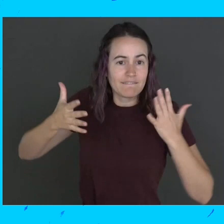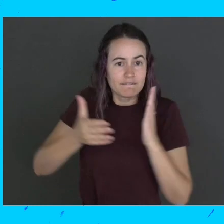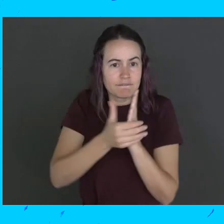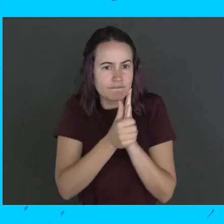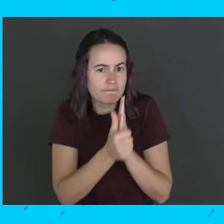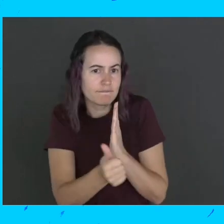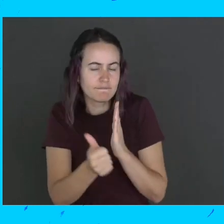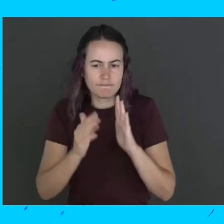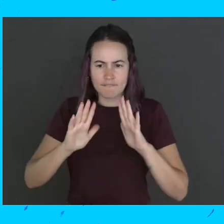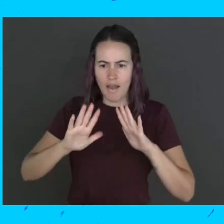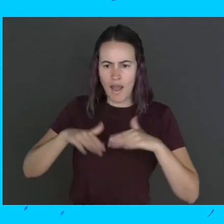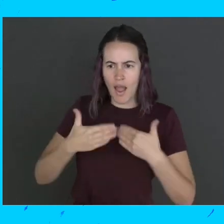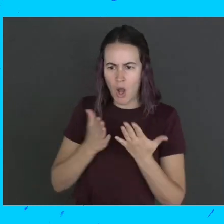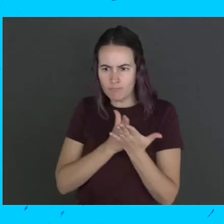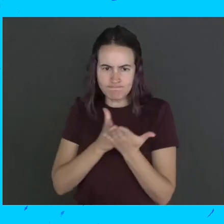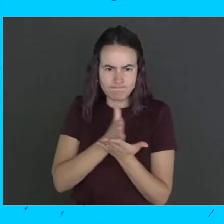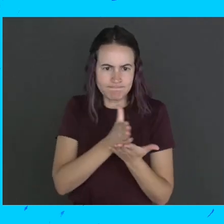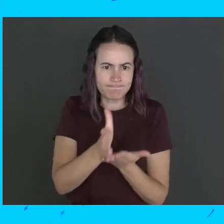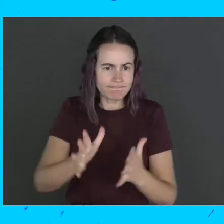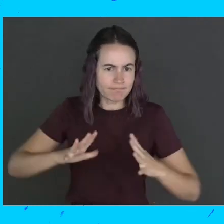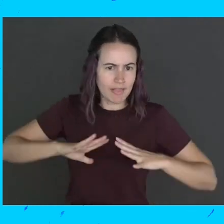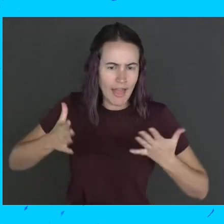la salud mental y contribuye